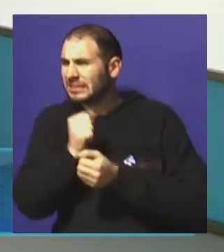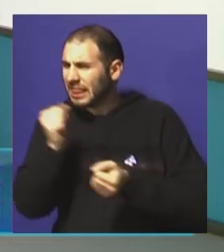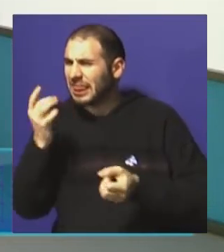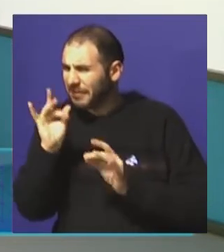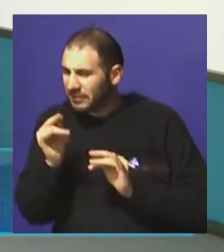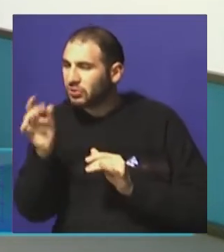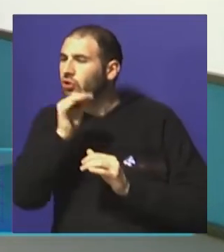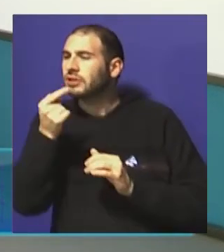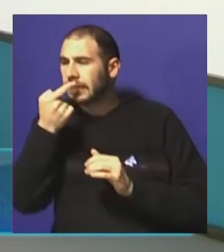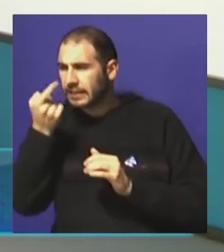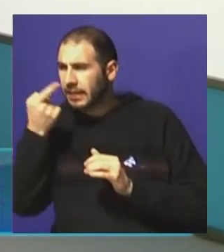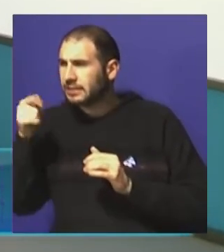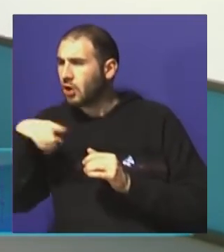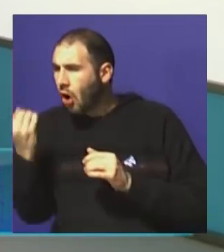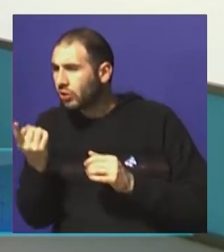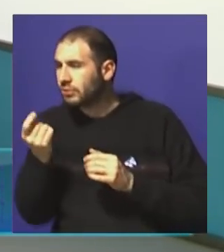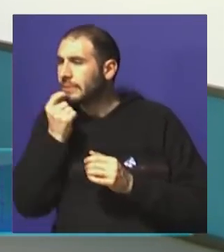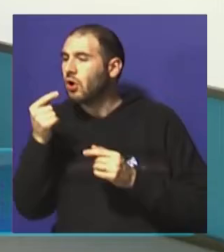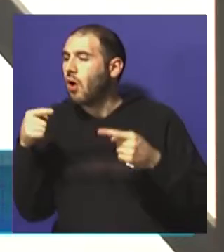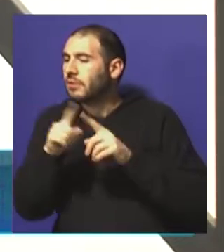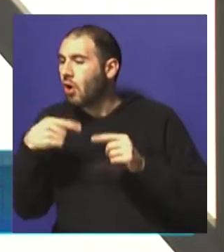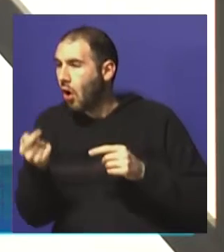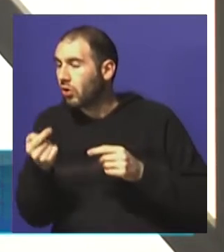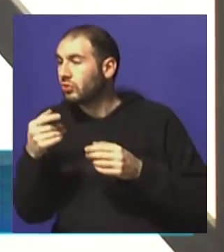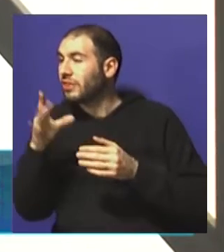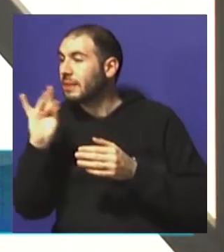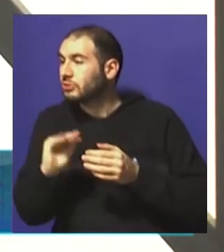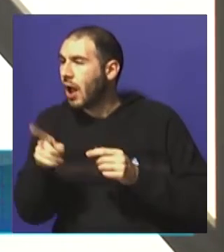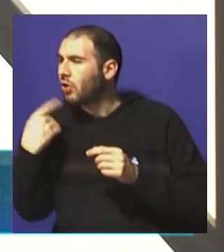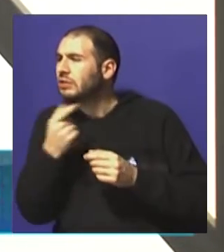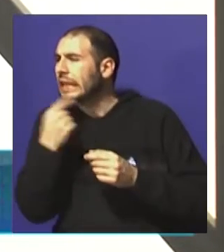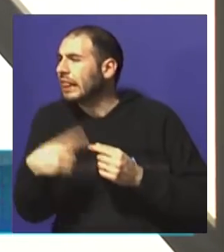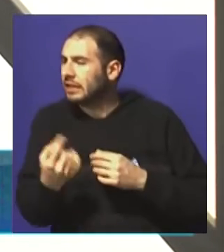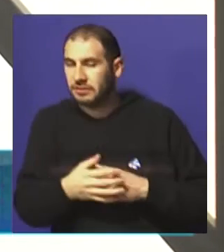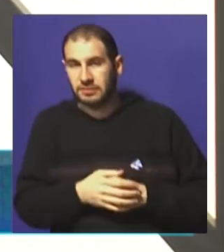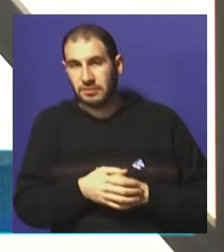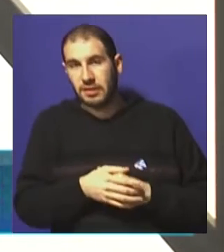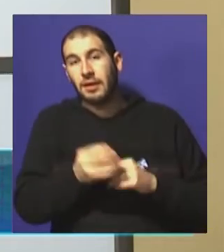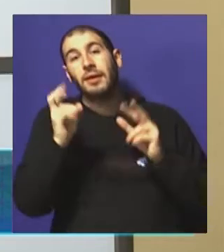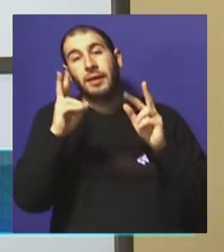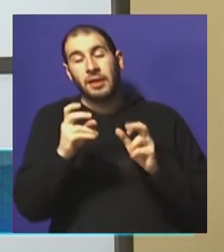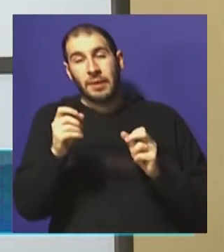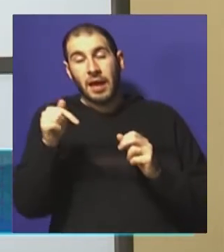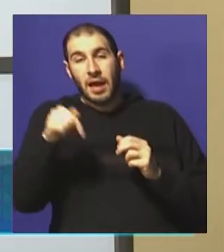otros intereses? ¿Qué otras intenciones tenían el resto de los diputados? De las cuestiones que